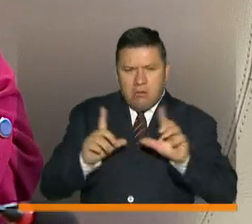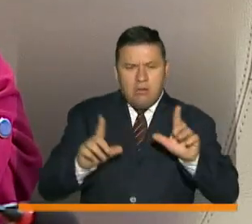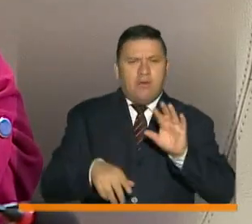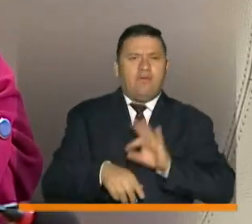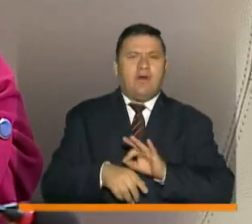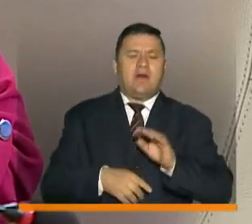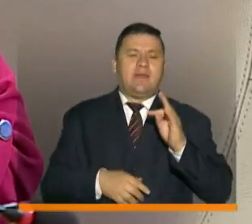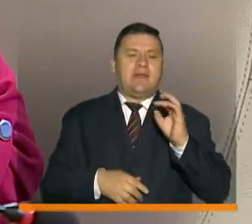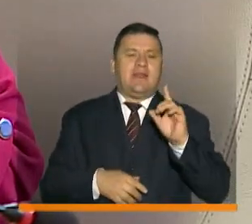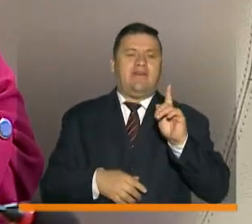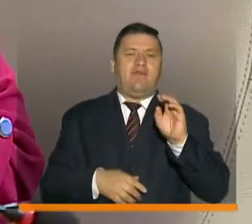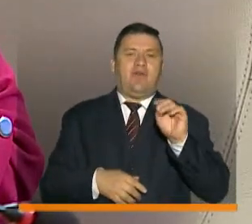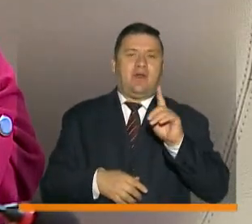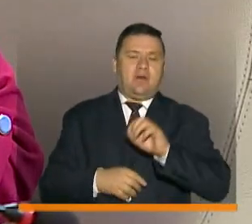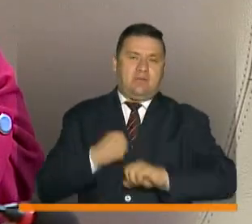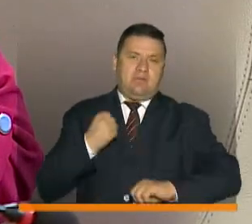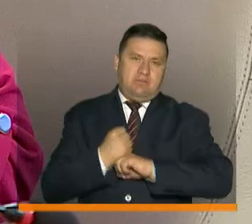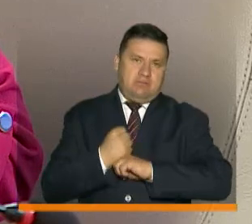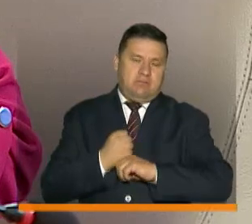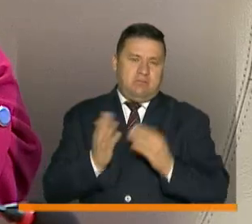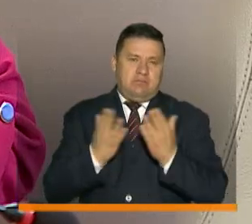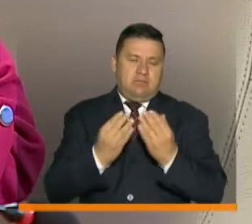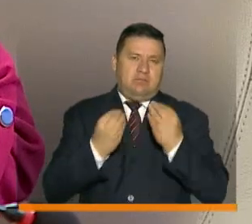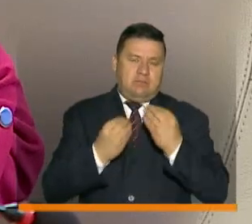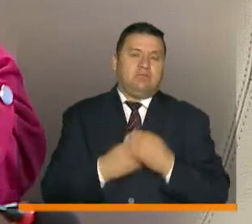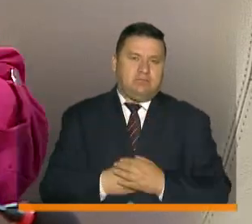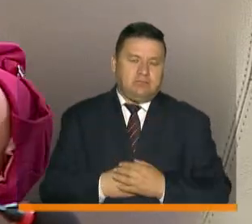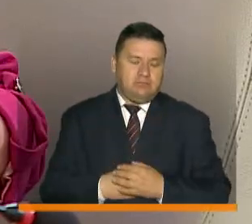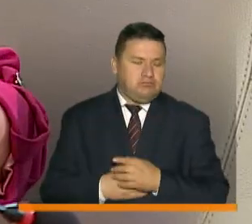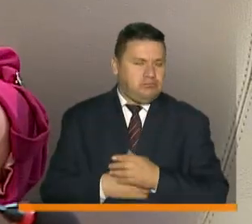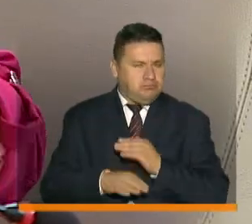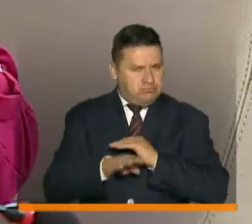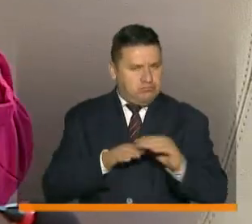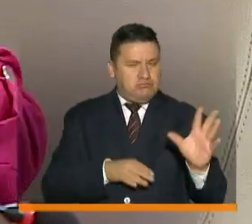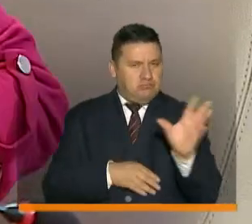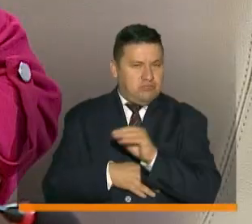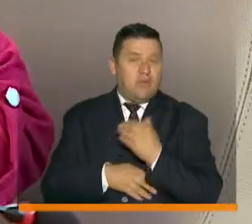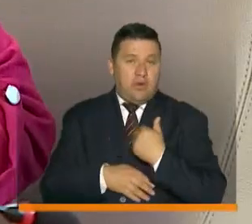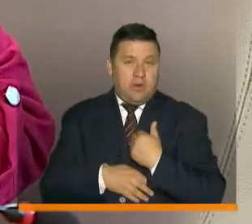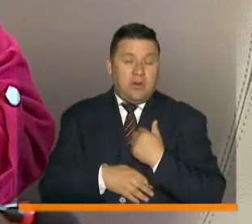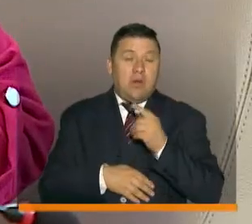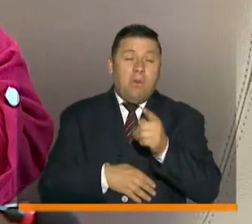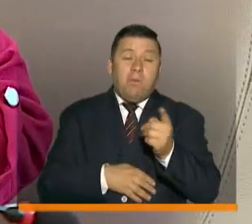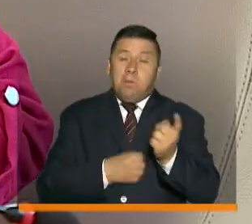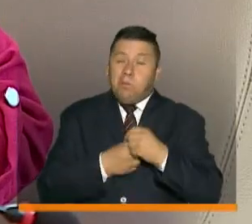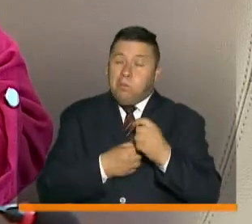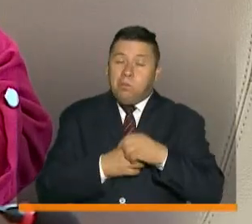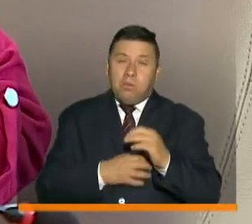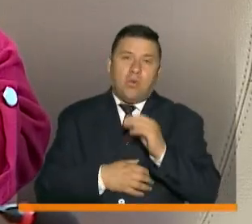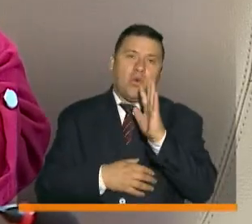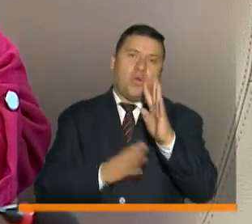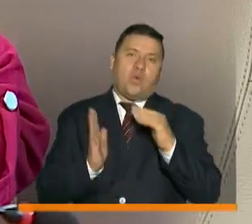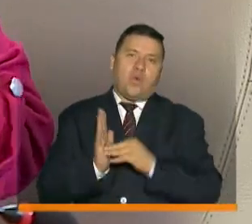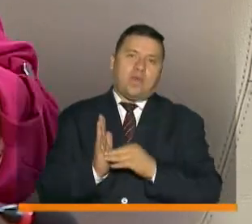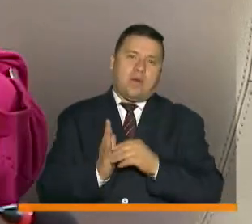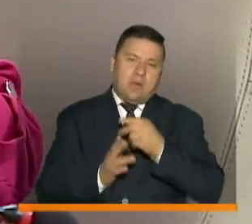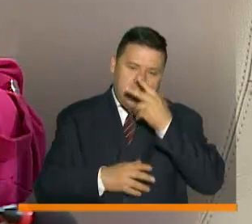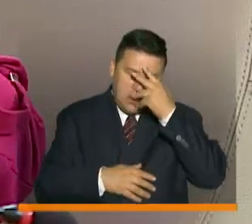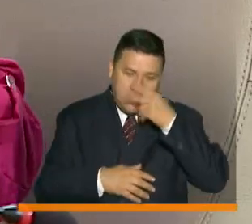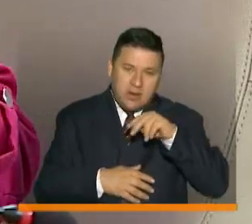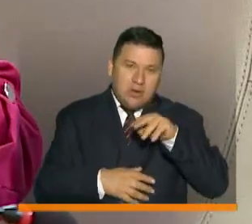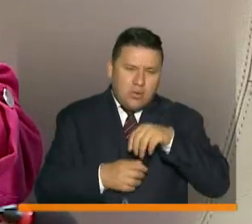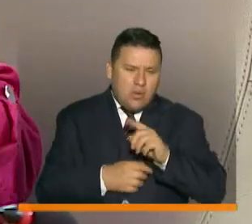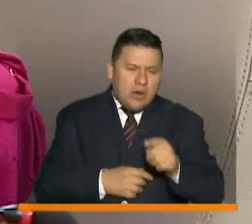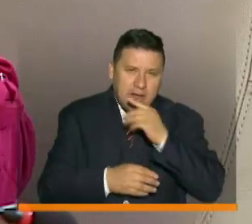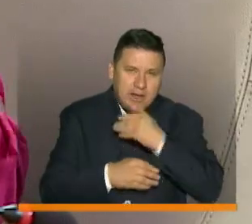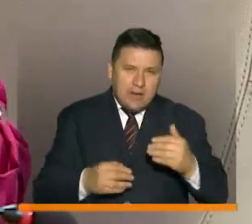Fundación Telefónica, que nos apoya con el Instrumento para Educación Secundaria. Invitarlos a todos, hoy hubo 4.000 niños conectados en nuestro Facebook Live, y